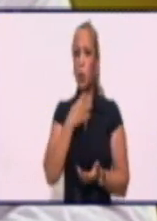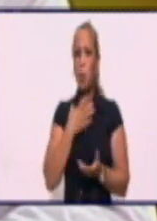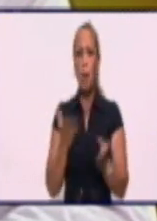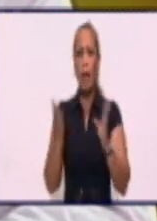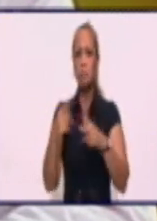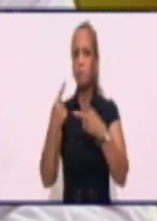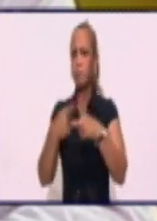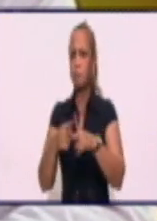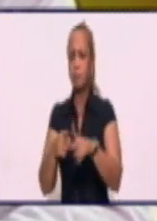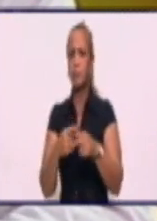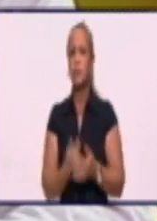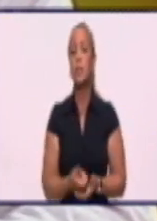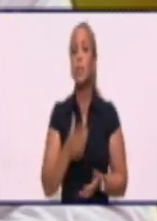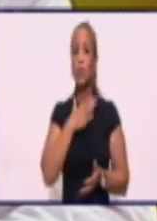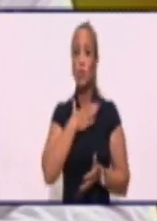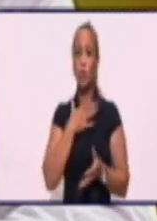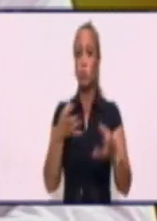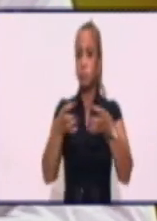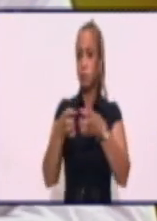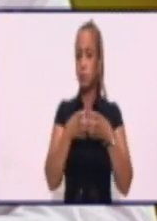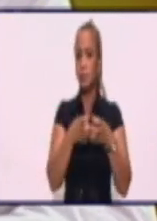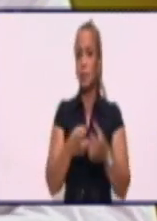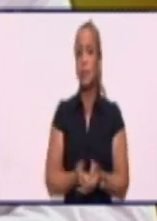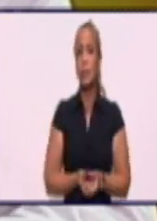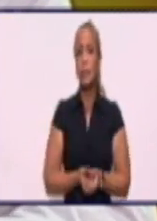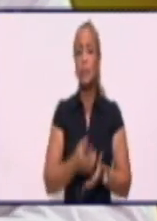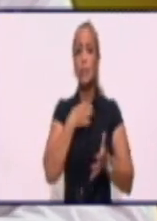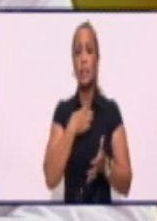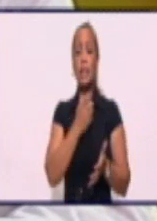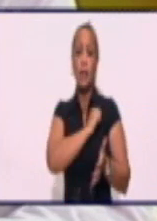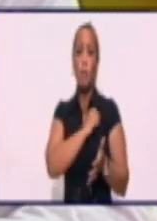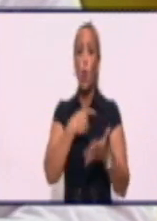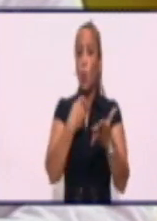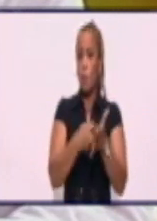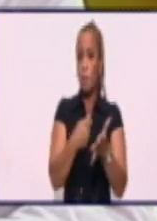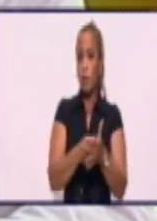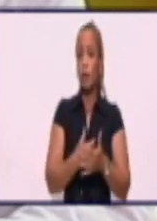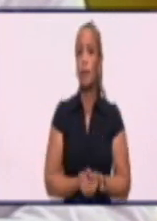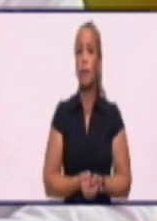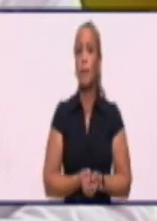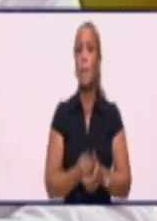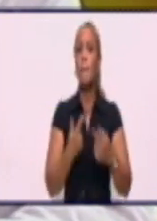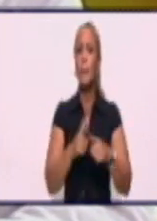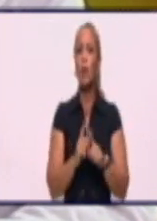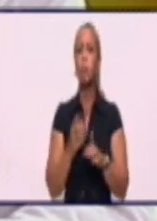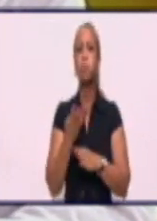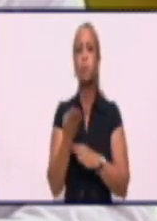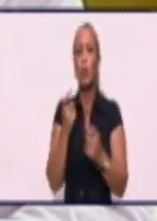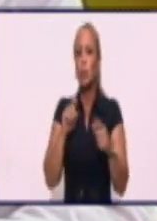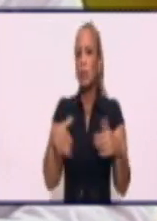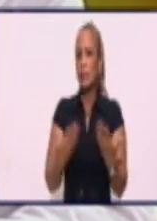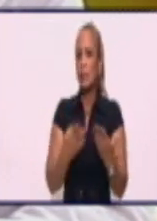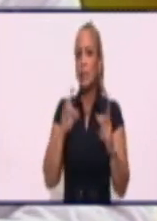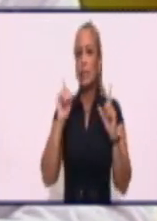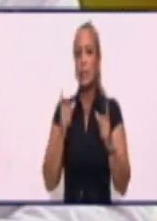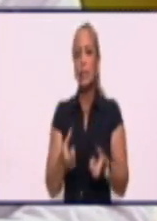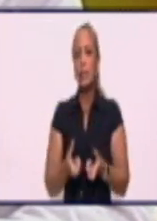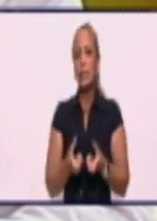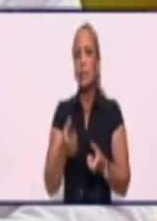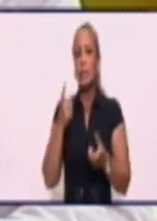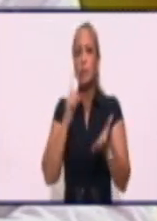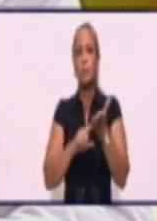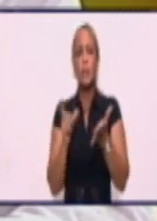equipo. Nosotros hay un equipo que hemos querido comprar, que ahí está la voluntad política de nuestro gobierno, nuestro partido, de